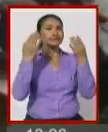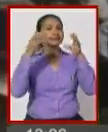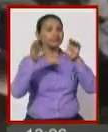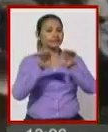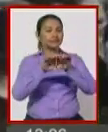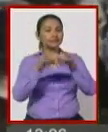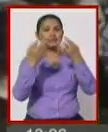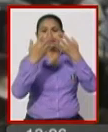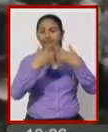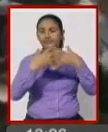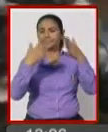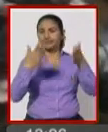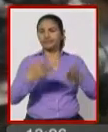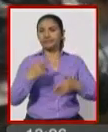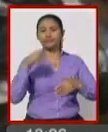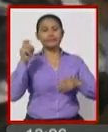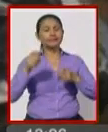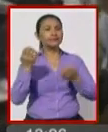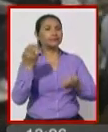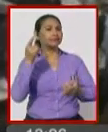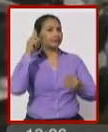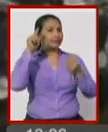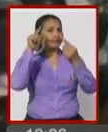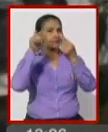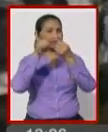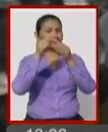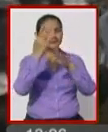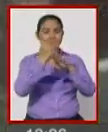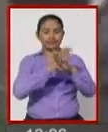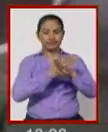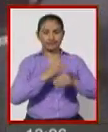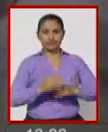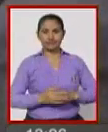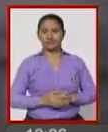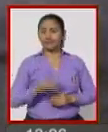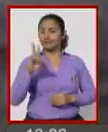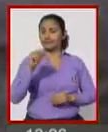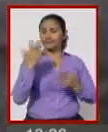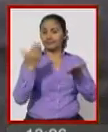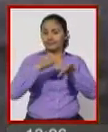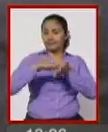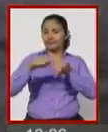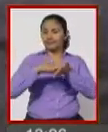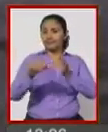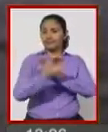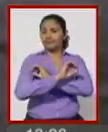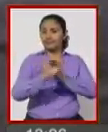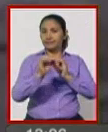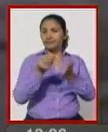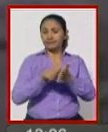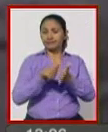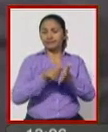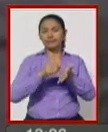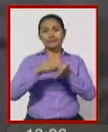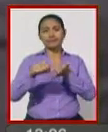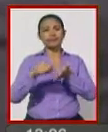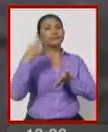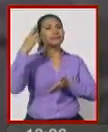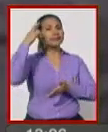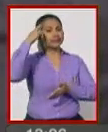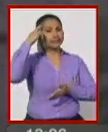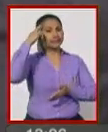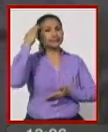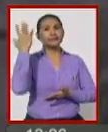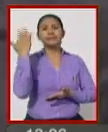contrato con la empresa y que se debería valorar objetivamente dentro del proceso. No hay ningún gasto, no se ha logrado ningún monto de dinero. Por eso es que